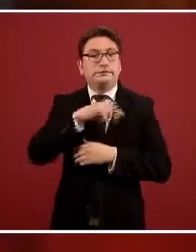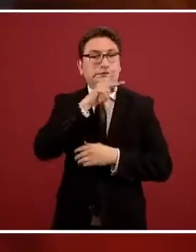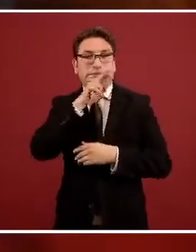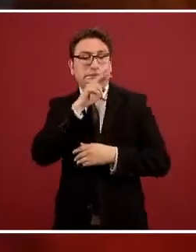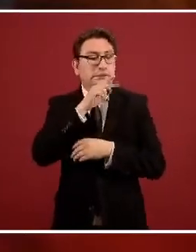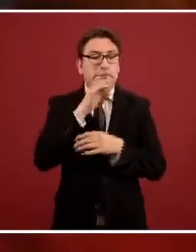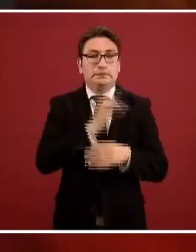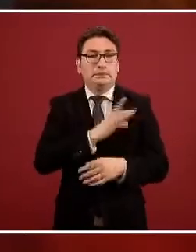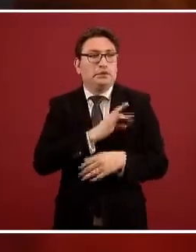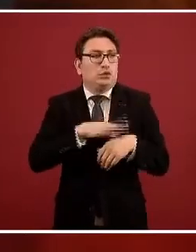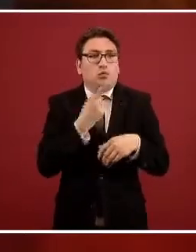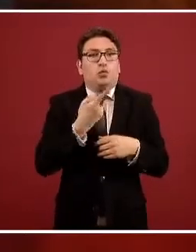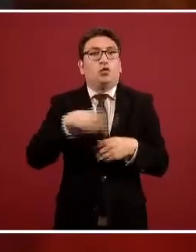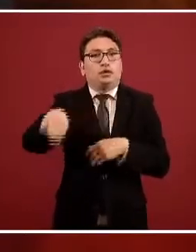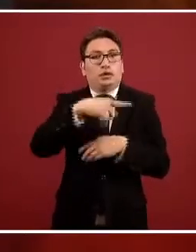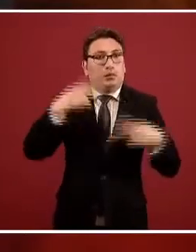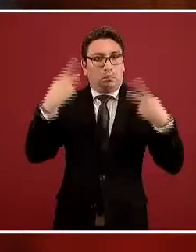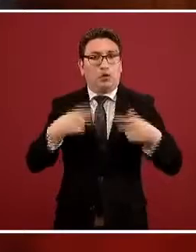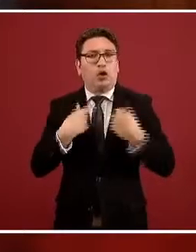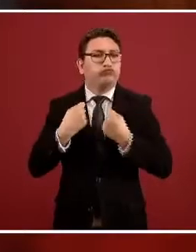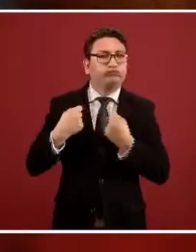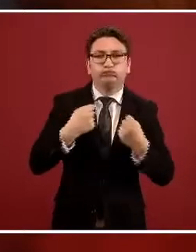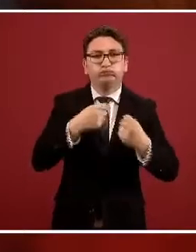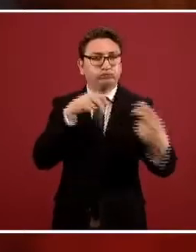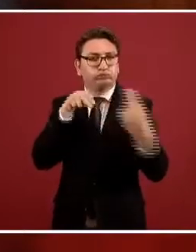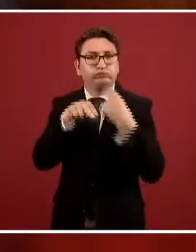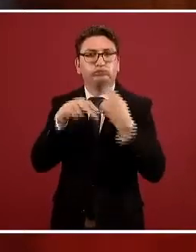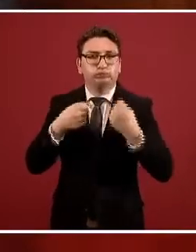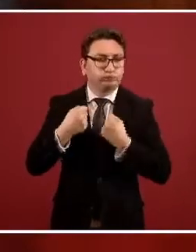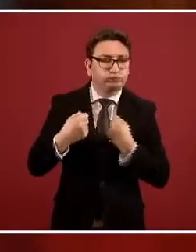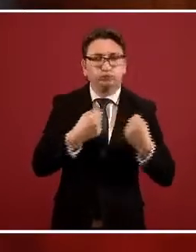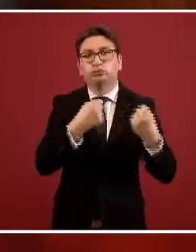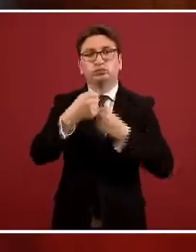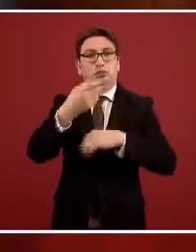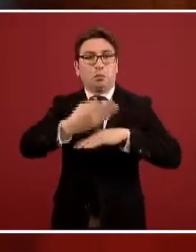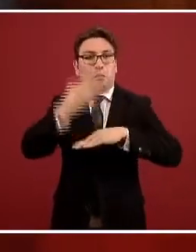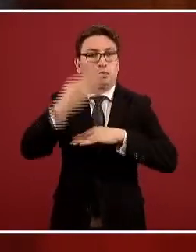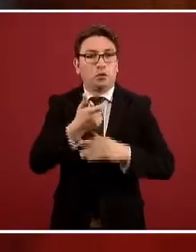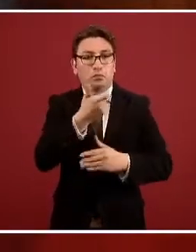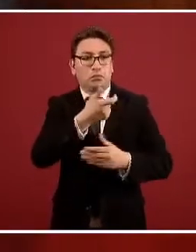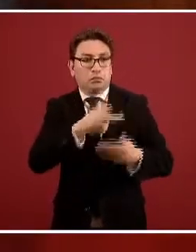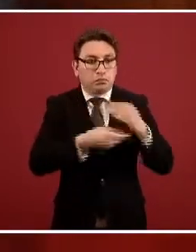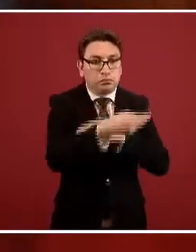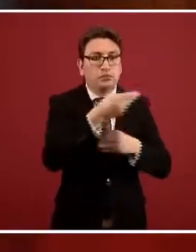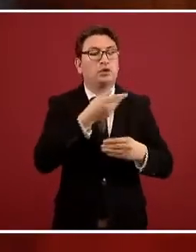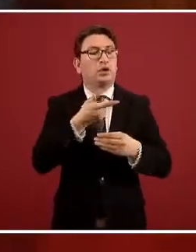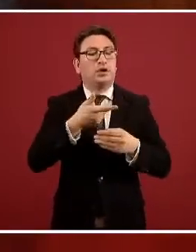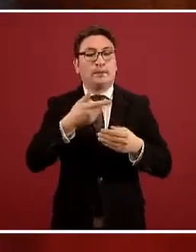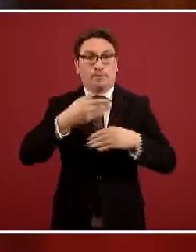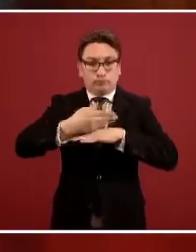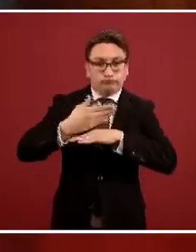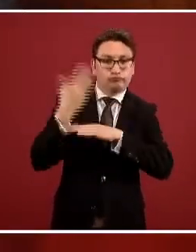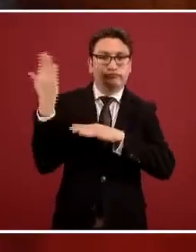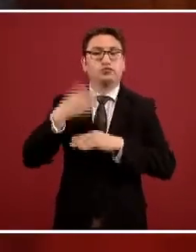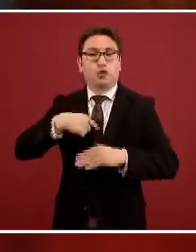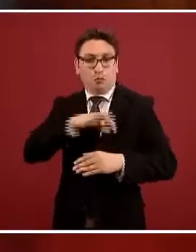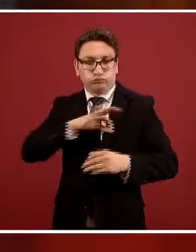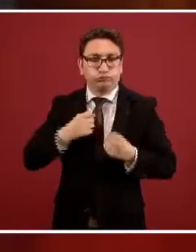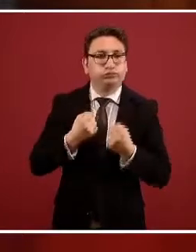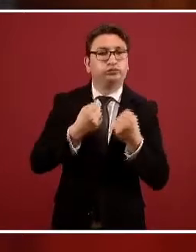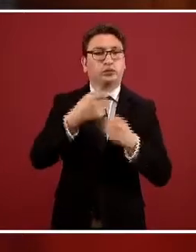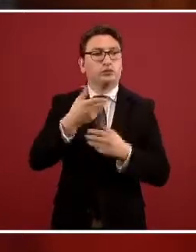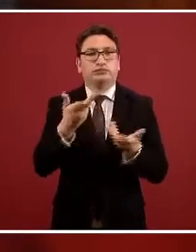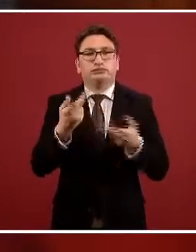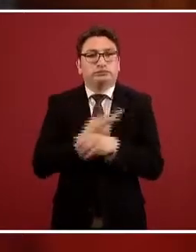ellos tienen un trato directo con los automovilistas, reciben de mano el efectivo, que es la principal forma de